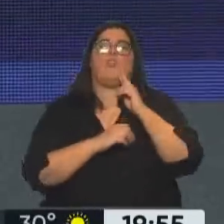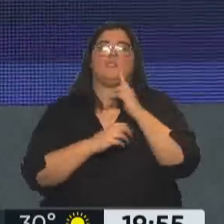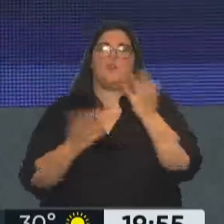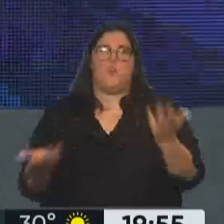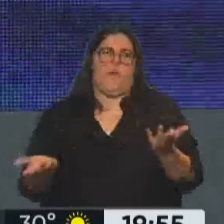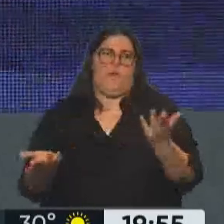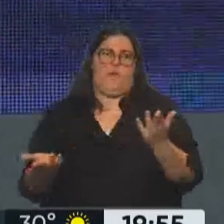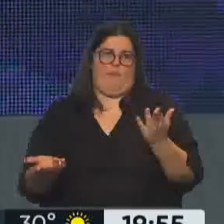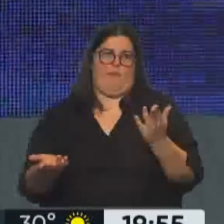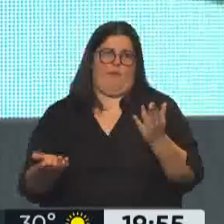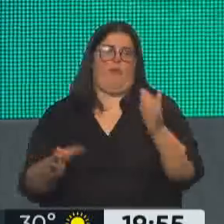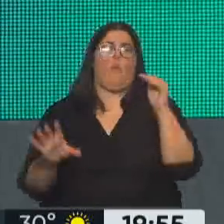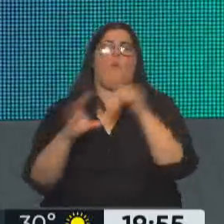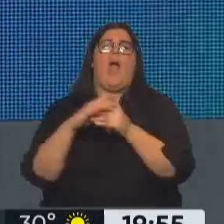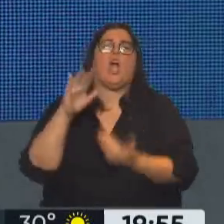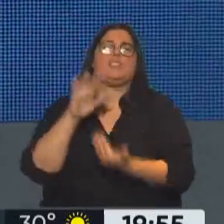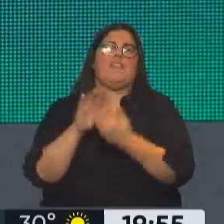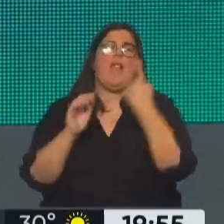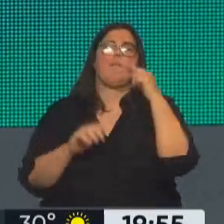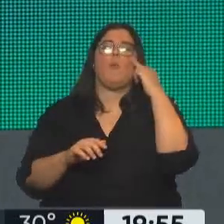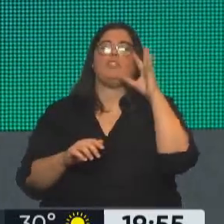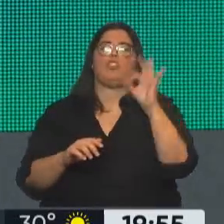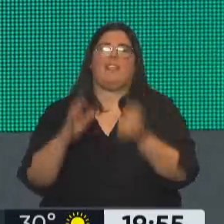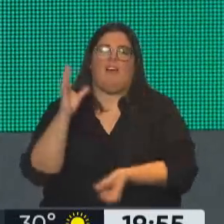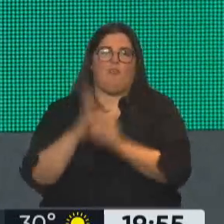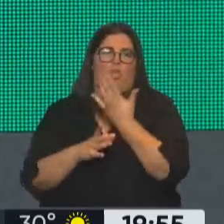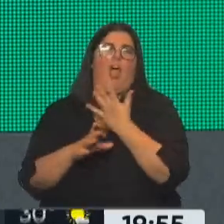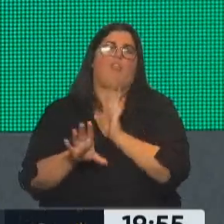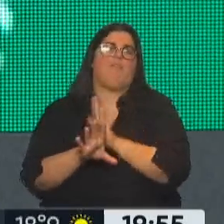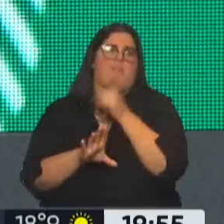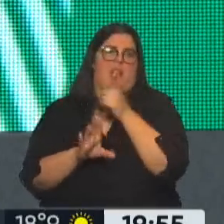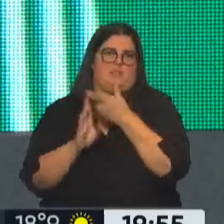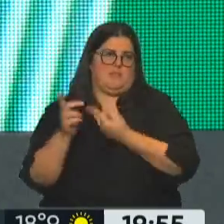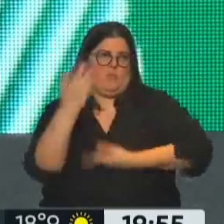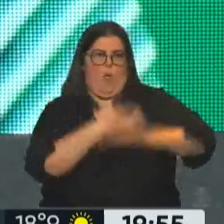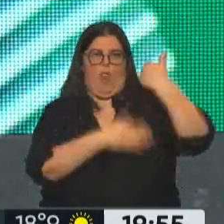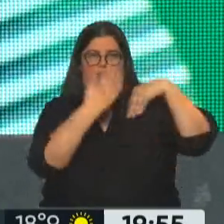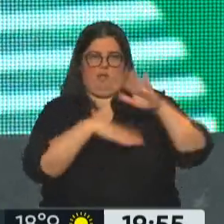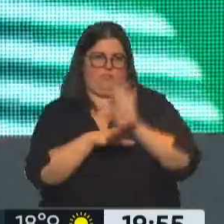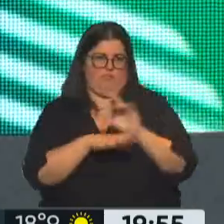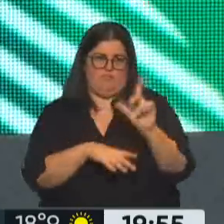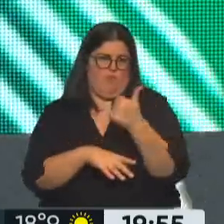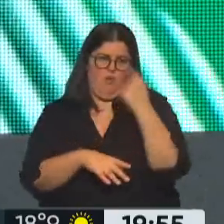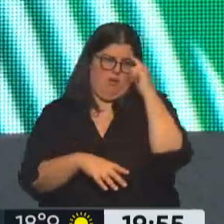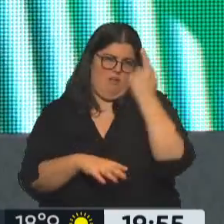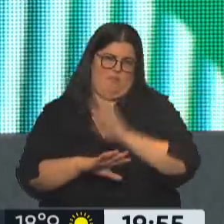fue creado en 1930, tiempo, ¿no? Claro. Es una cosa absolutamente disparatada. Así